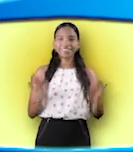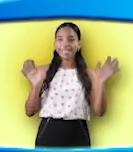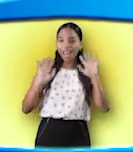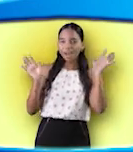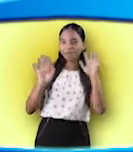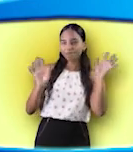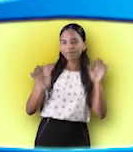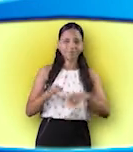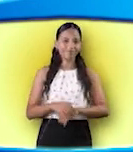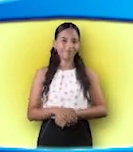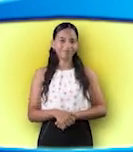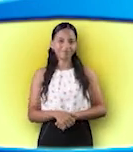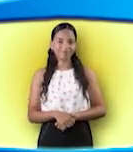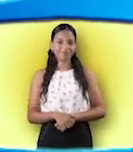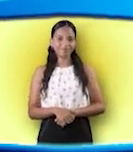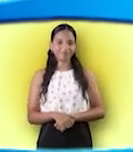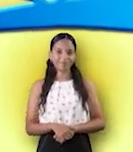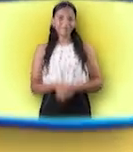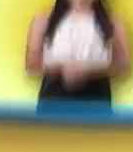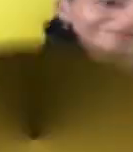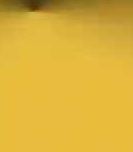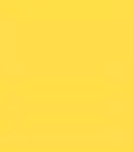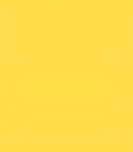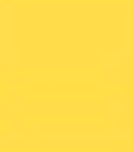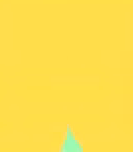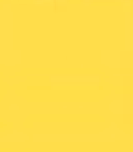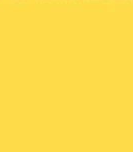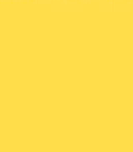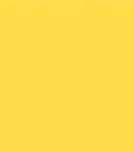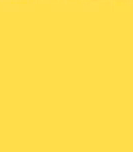semana! ¡Chao!